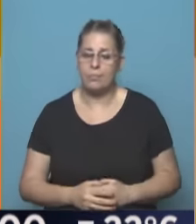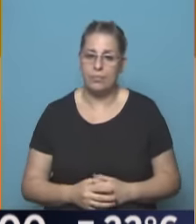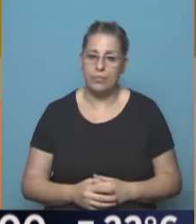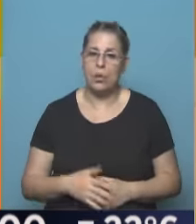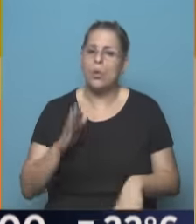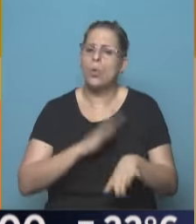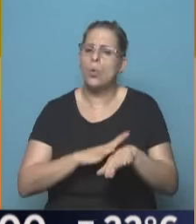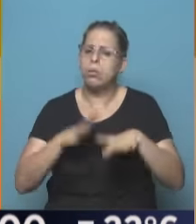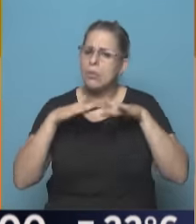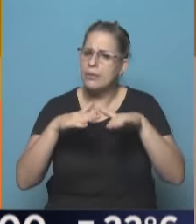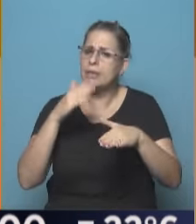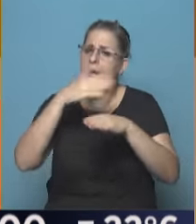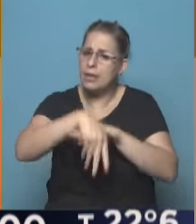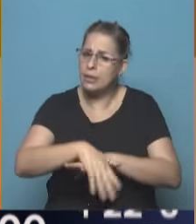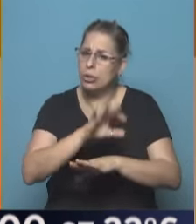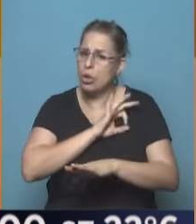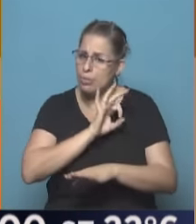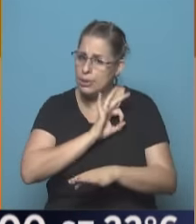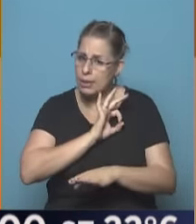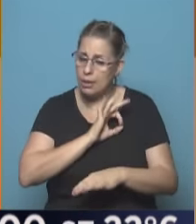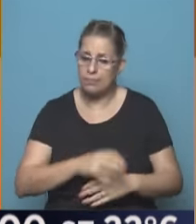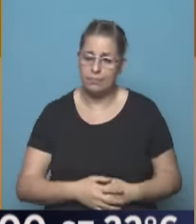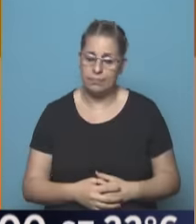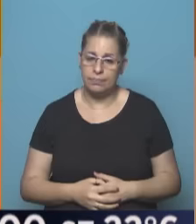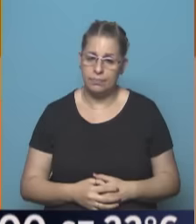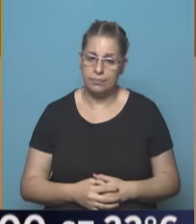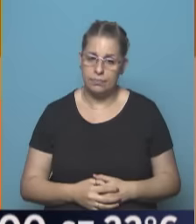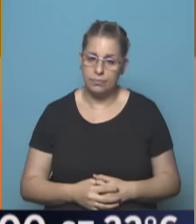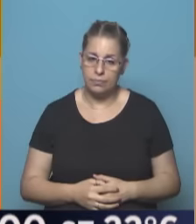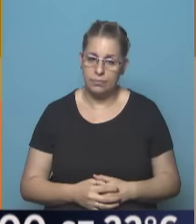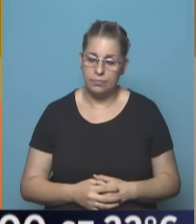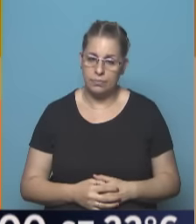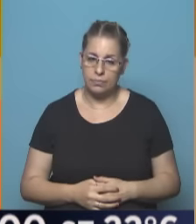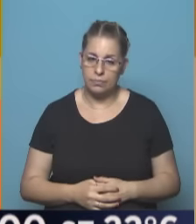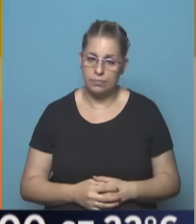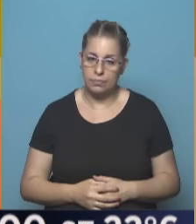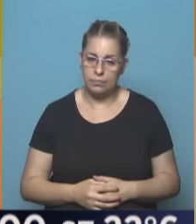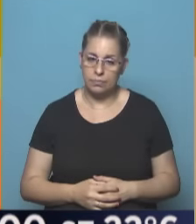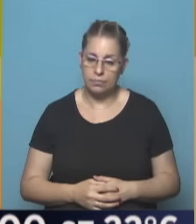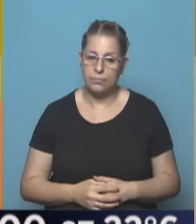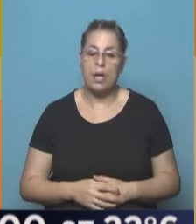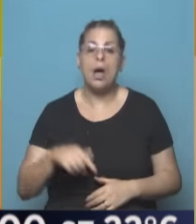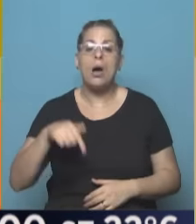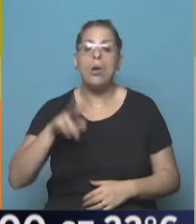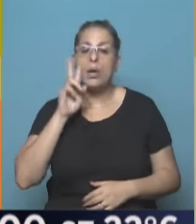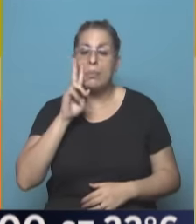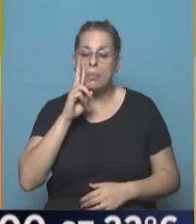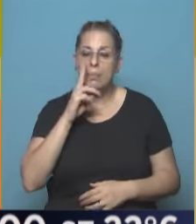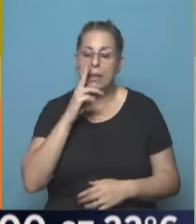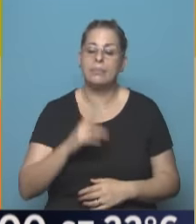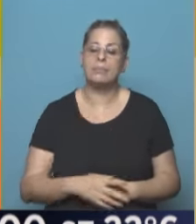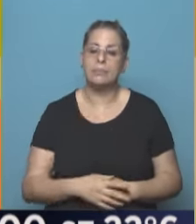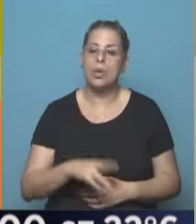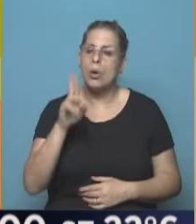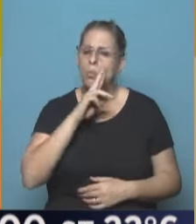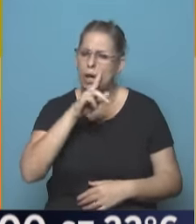realizaron los manifestantes adentro de la dependencia policial. Así como estamos viendo este cordón